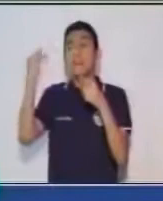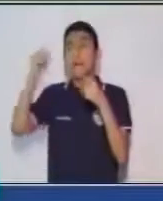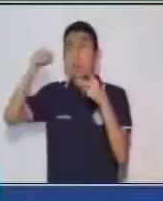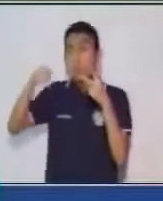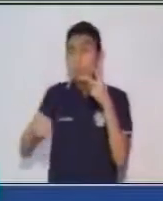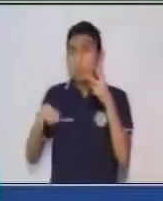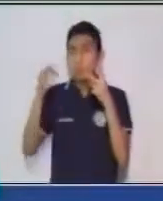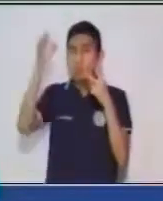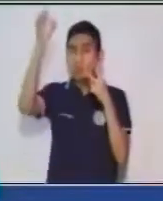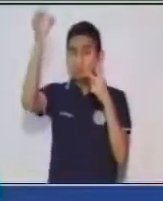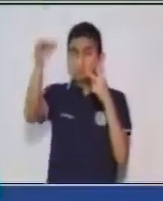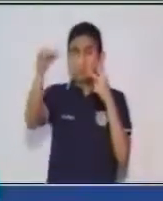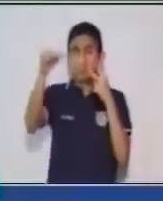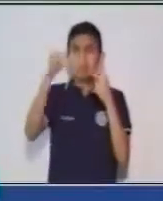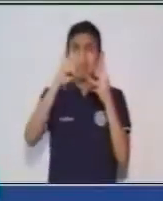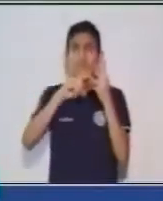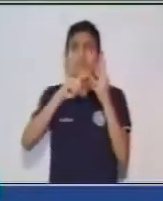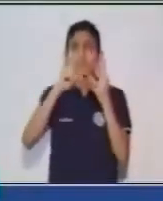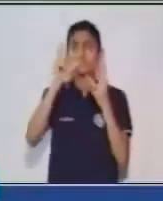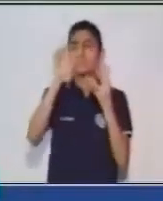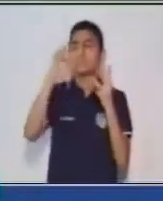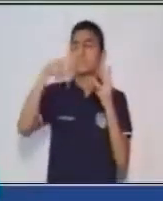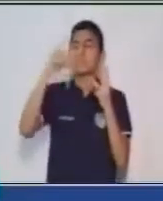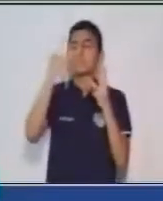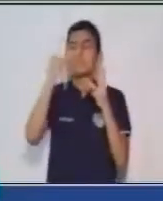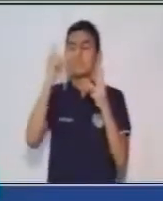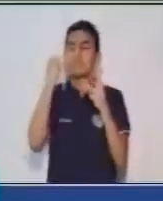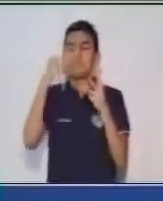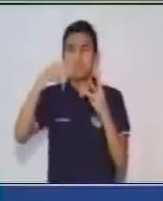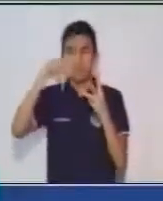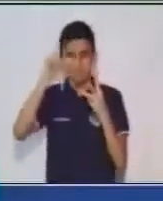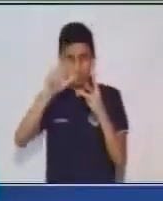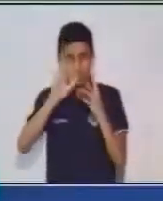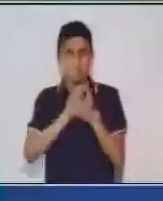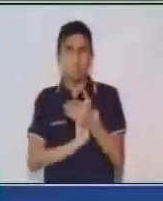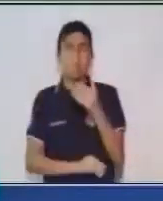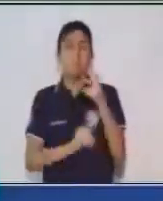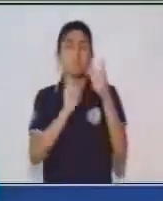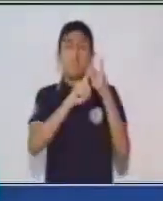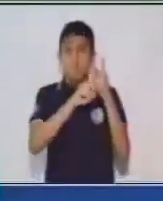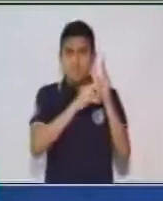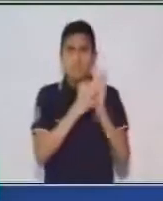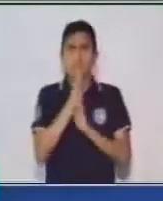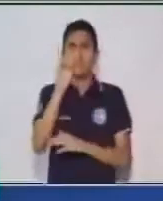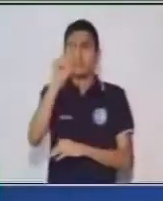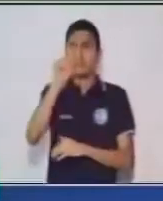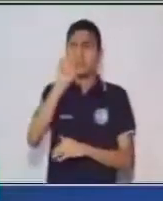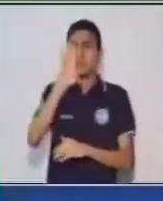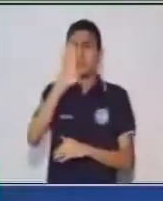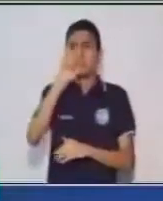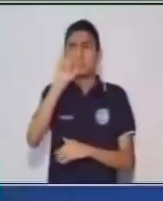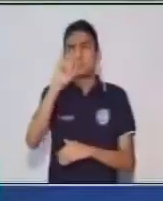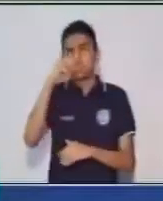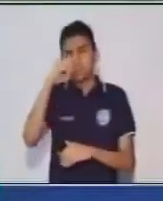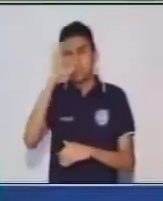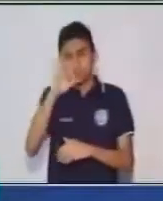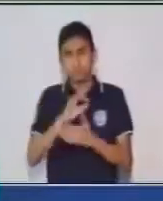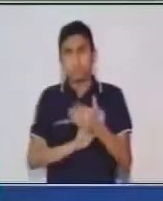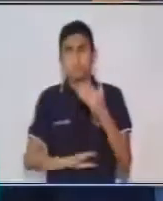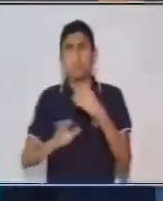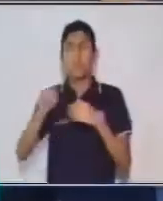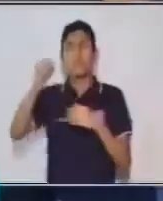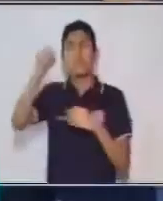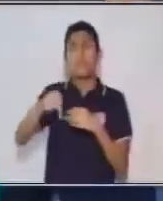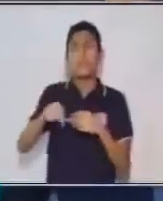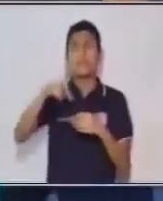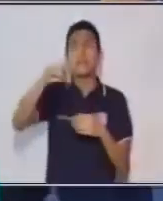futuro y condicional en el indicativo. Y en el subjuntivo tenemos presente, pretérito